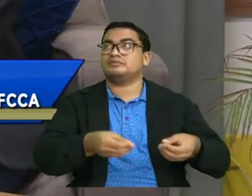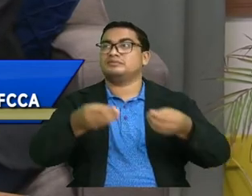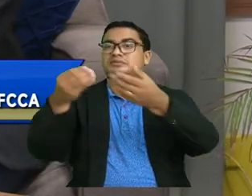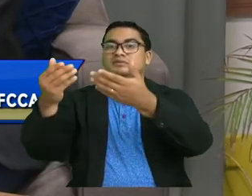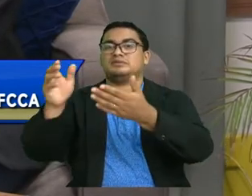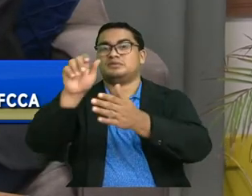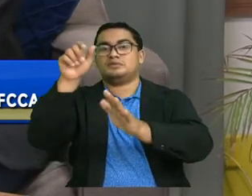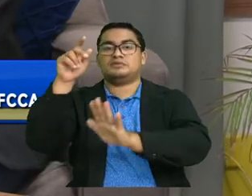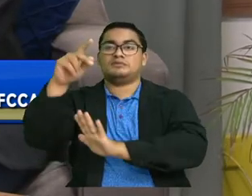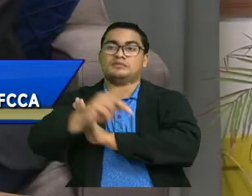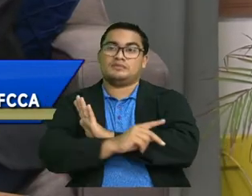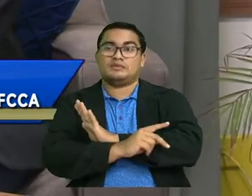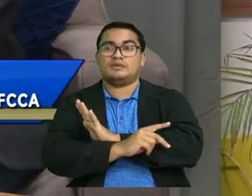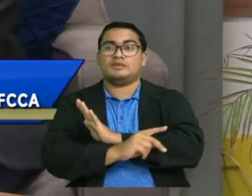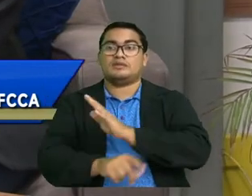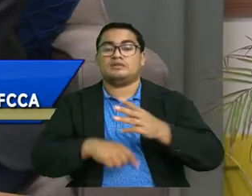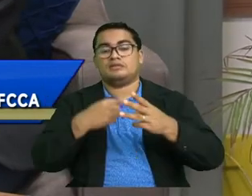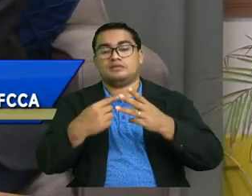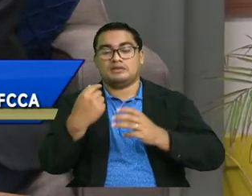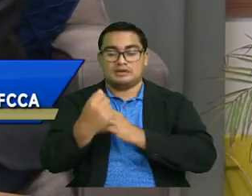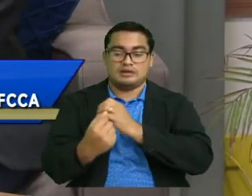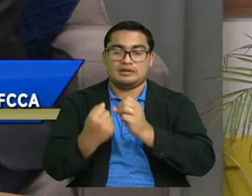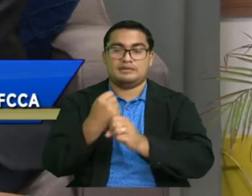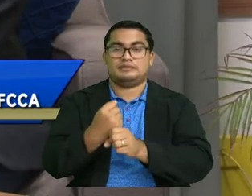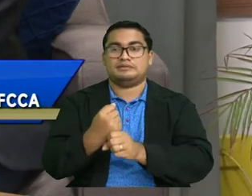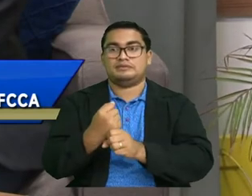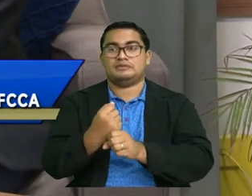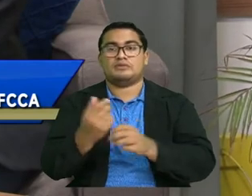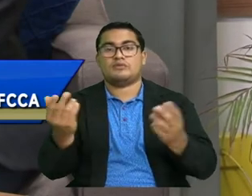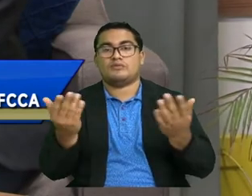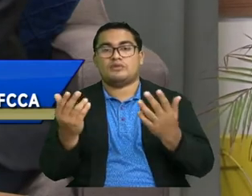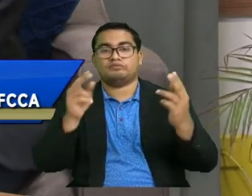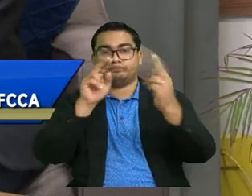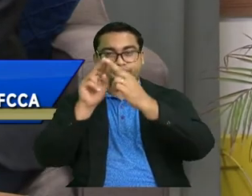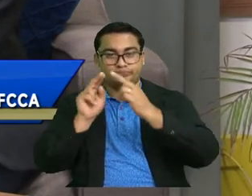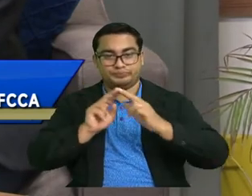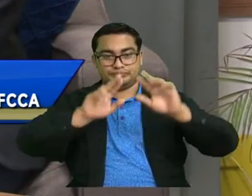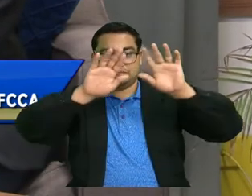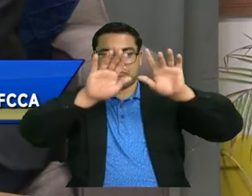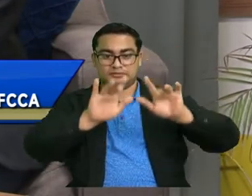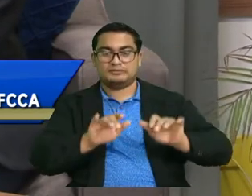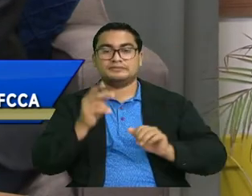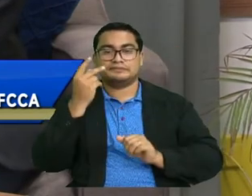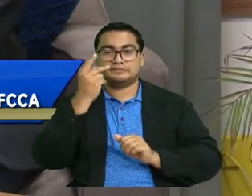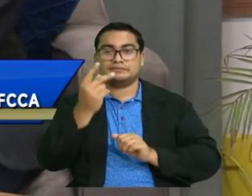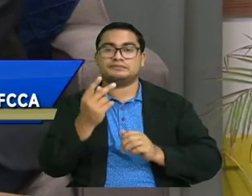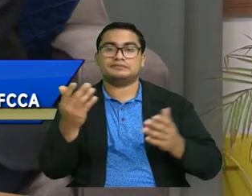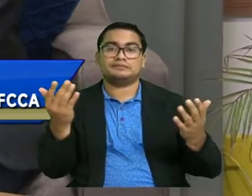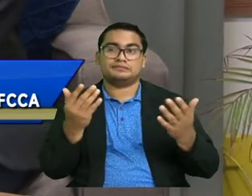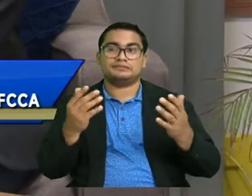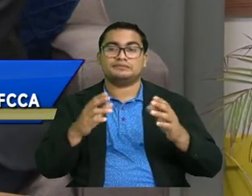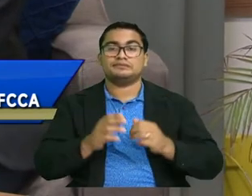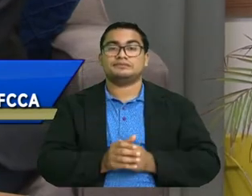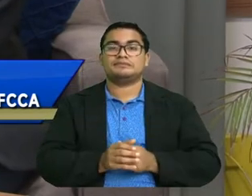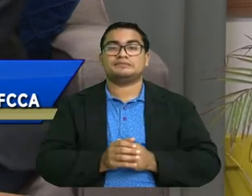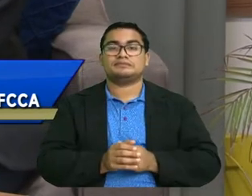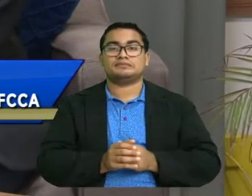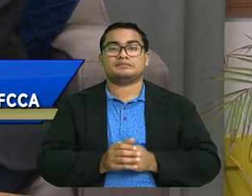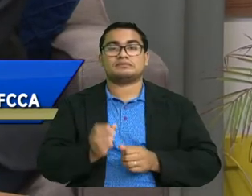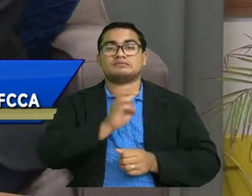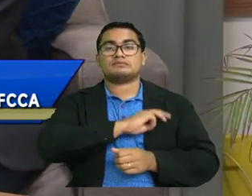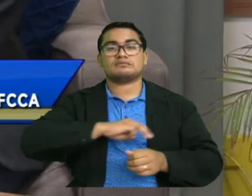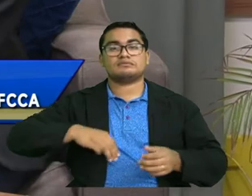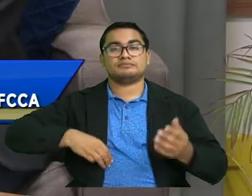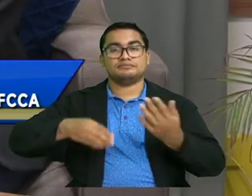estamos reinventándonos a esa conexión, ¿verdad?, digital, que es lo que estamos viendo ahorita en el contexto en el que nos encontramos. Para el Ministerio